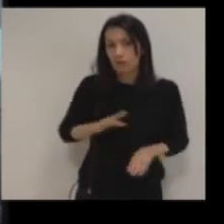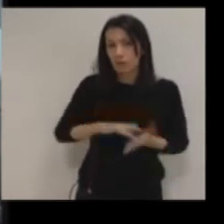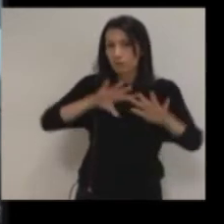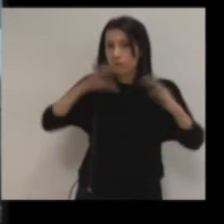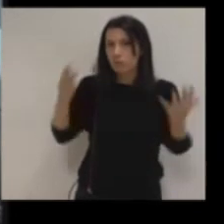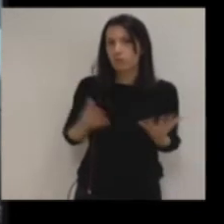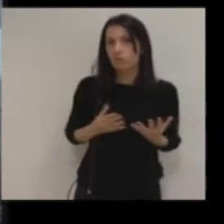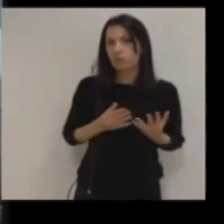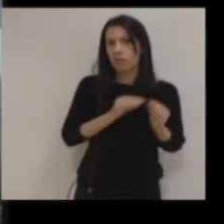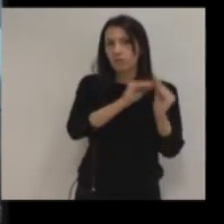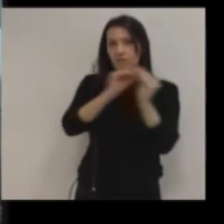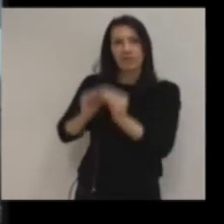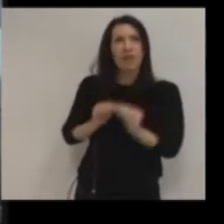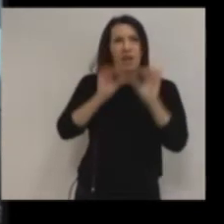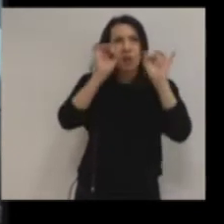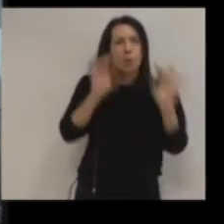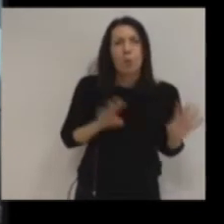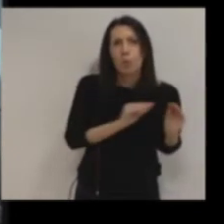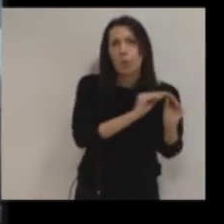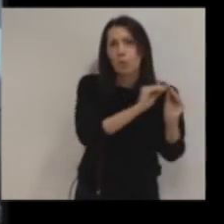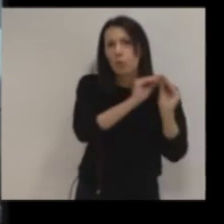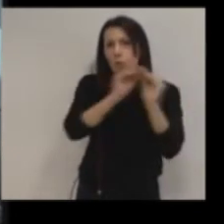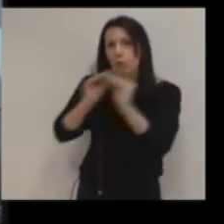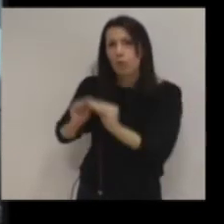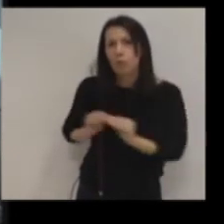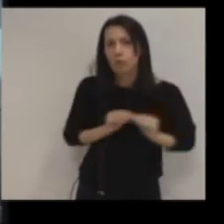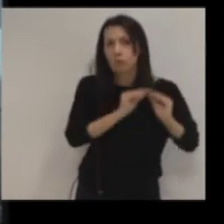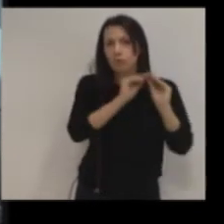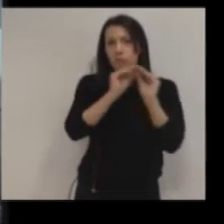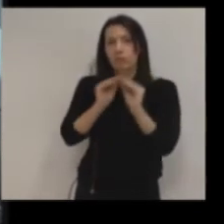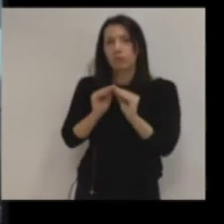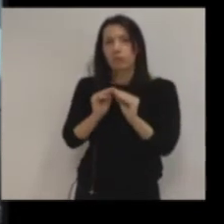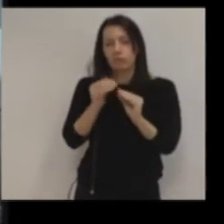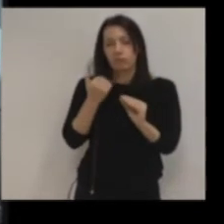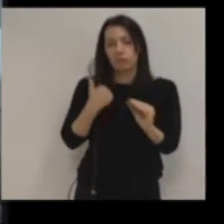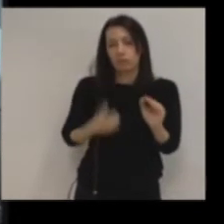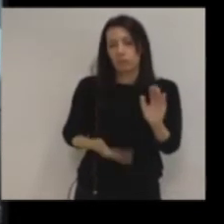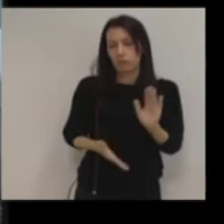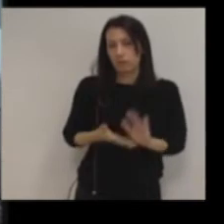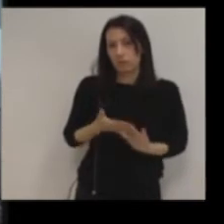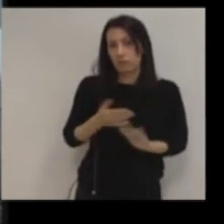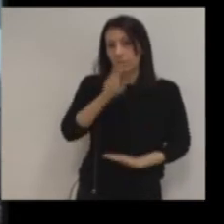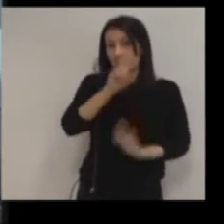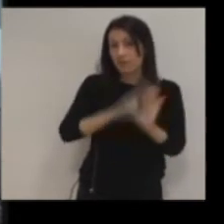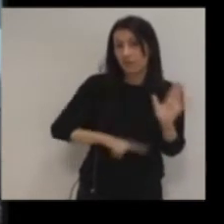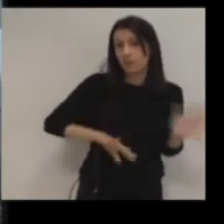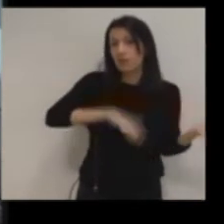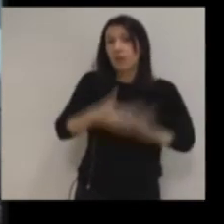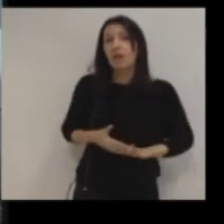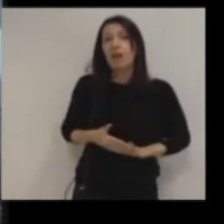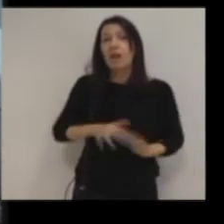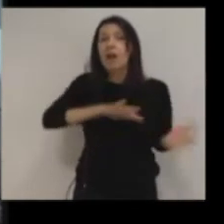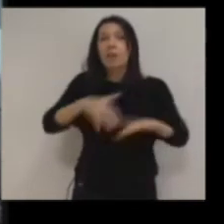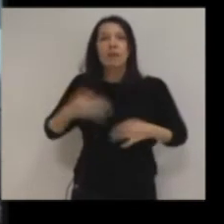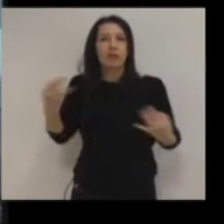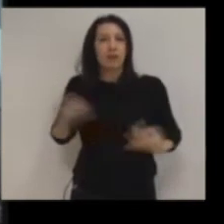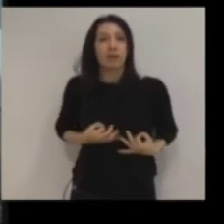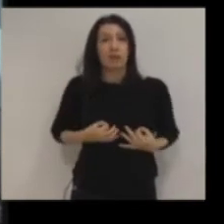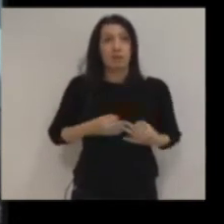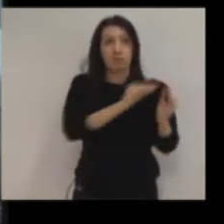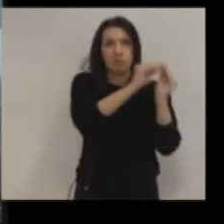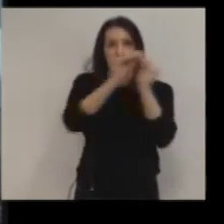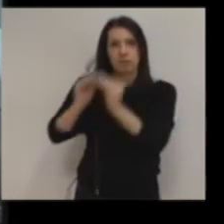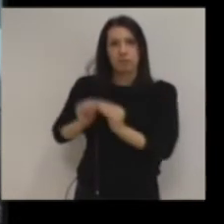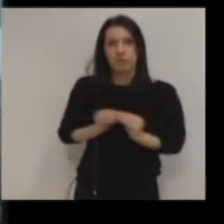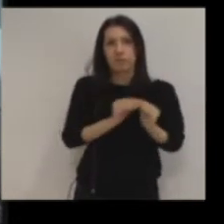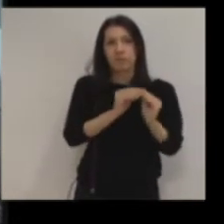que ya lo han hecho muy estándar, en el momento que aplican la norma, aplican la estandarización que existe. Y claro, no,